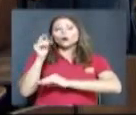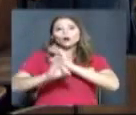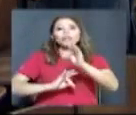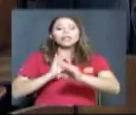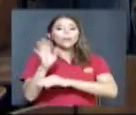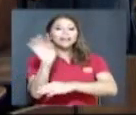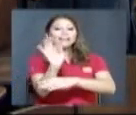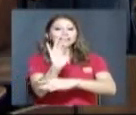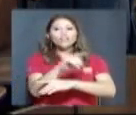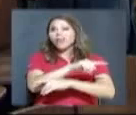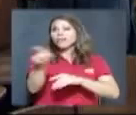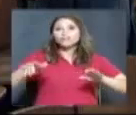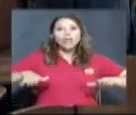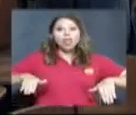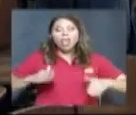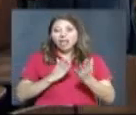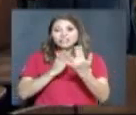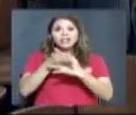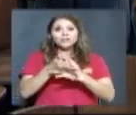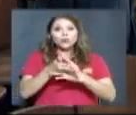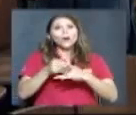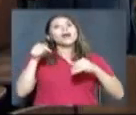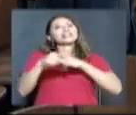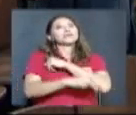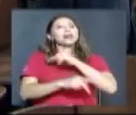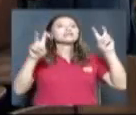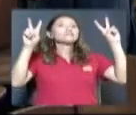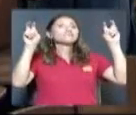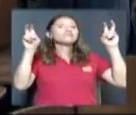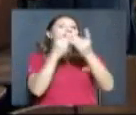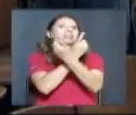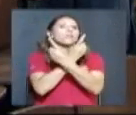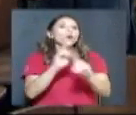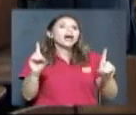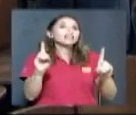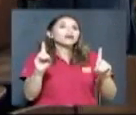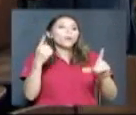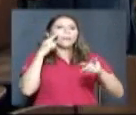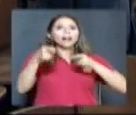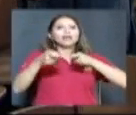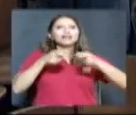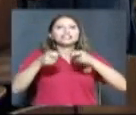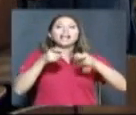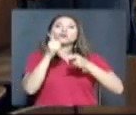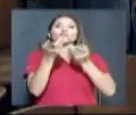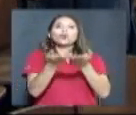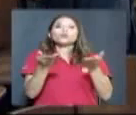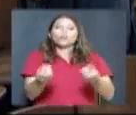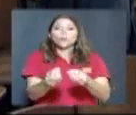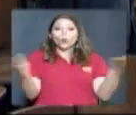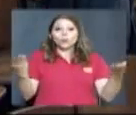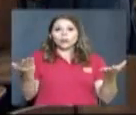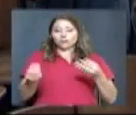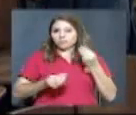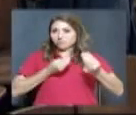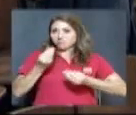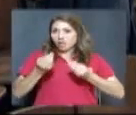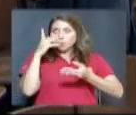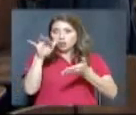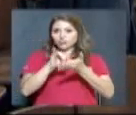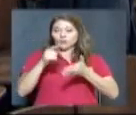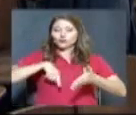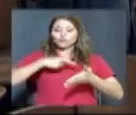en un país que se supone democrático respecto a la administración de un recurso que es público. ¿Vale? Por eso nosotros creemos que la nueva